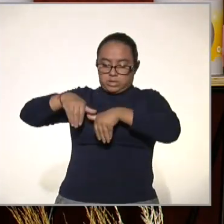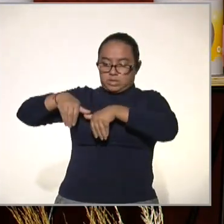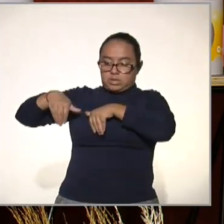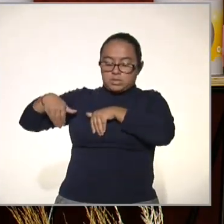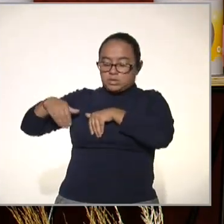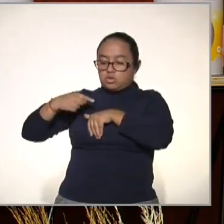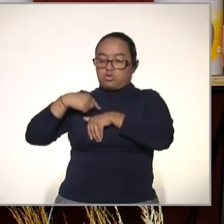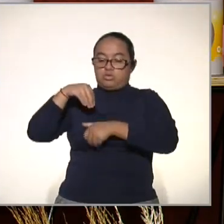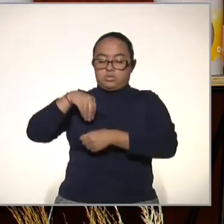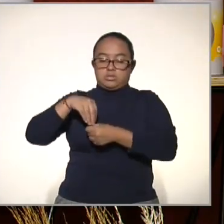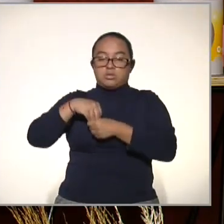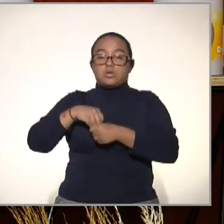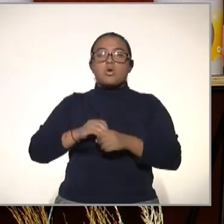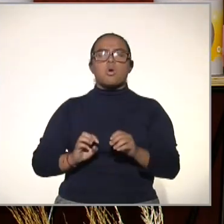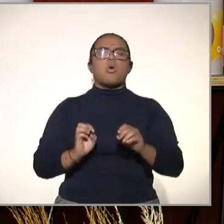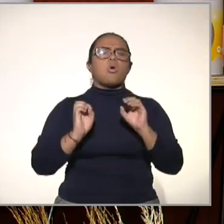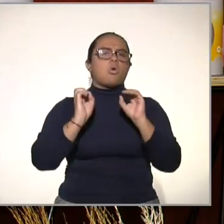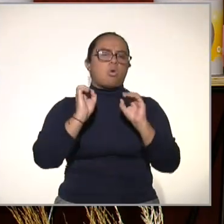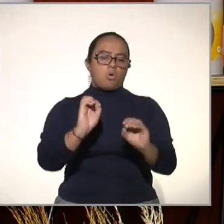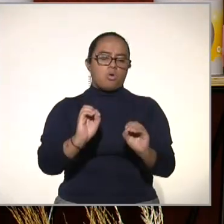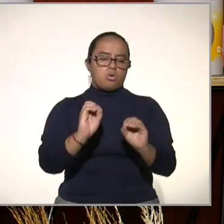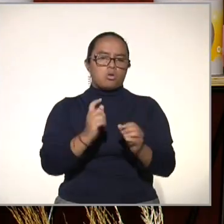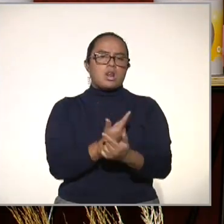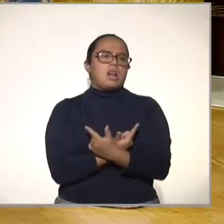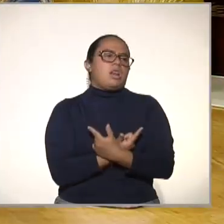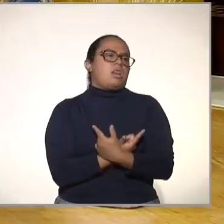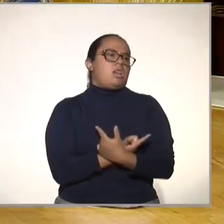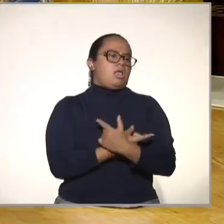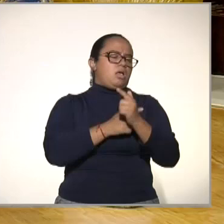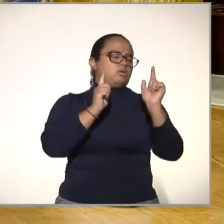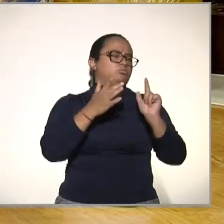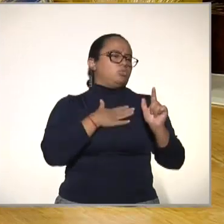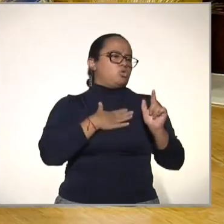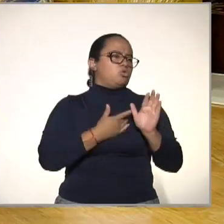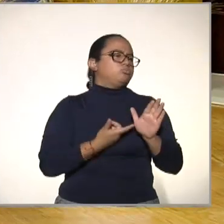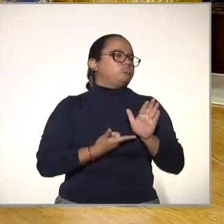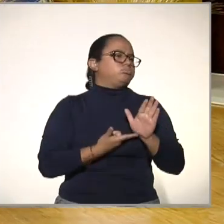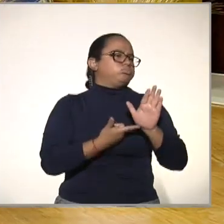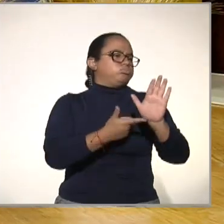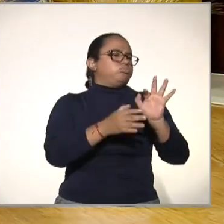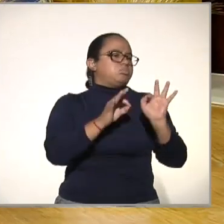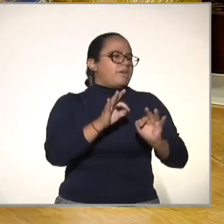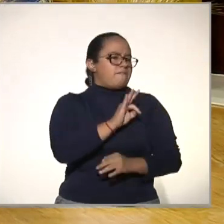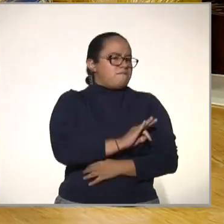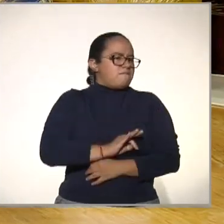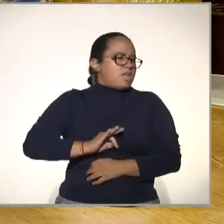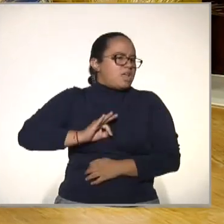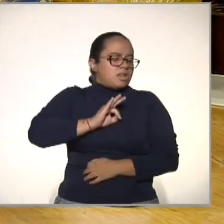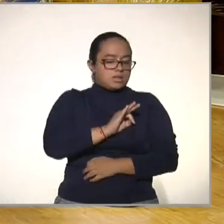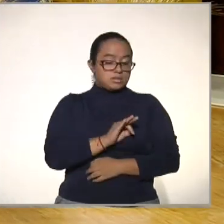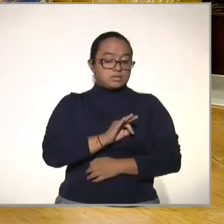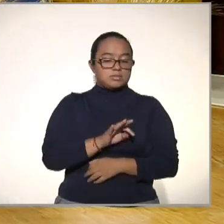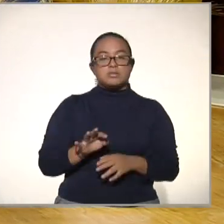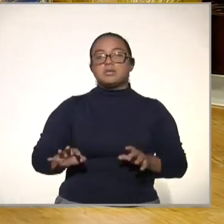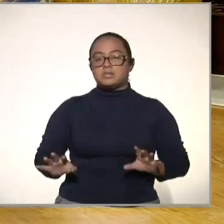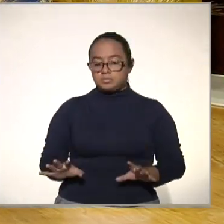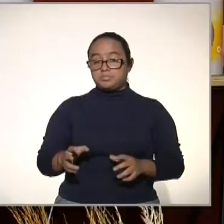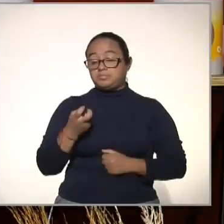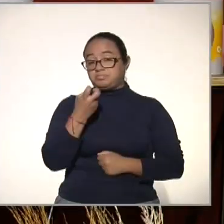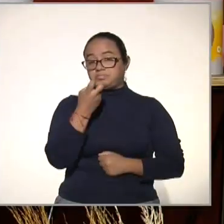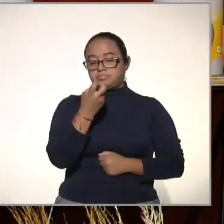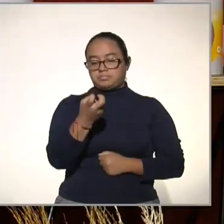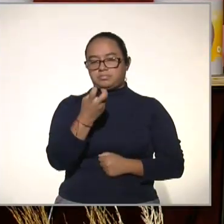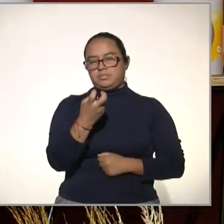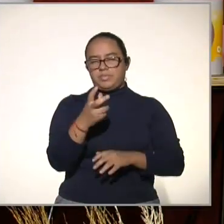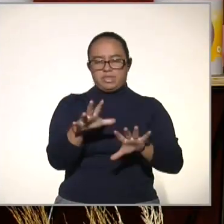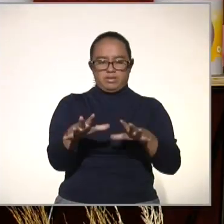indica, o vivirme de forma auténtica, plena, feliz, etc. Entonces,